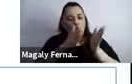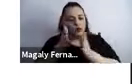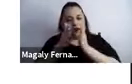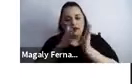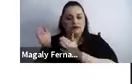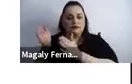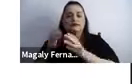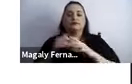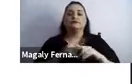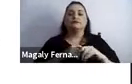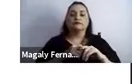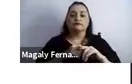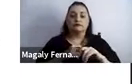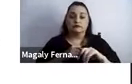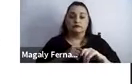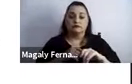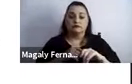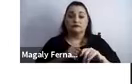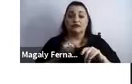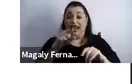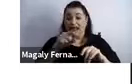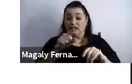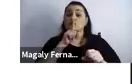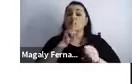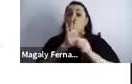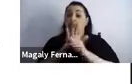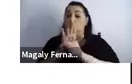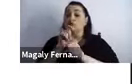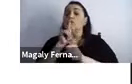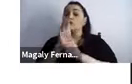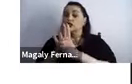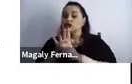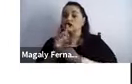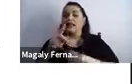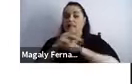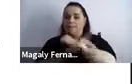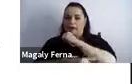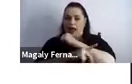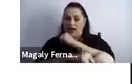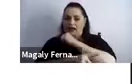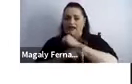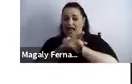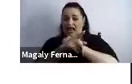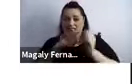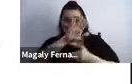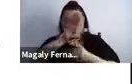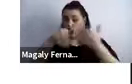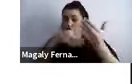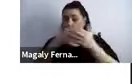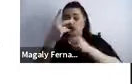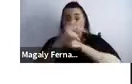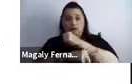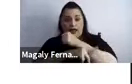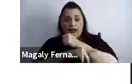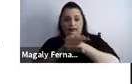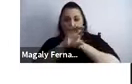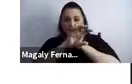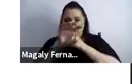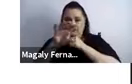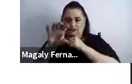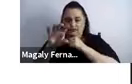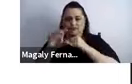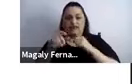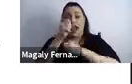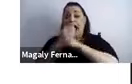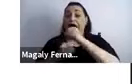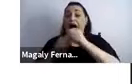Perdón. Estos son los compromisos de París. En verde aquí están todos los países y sus